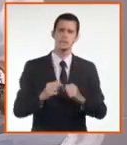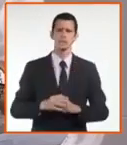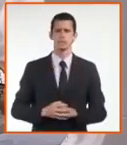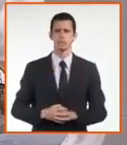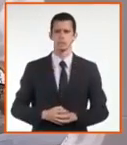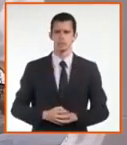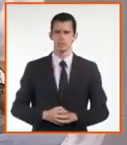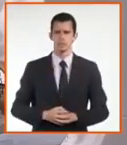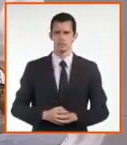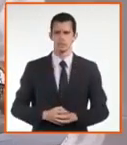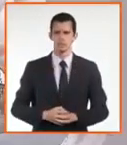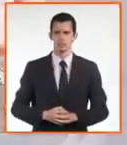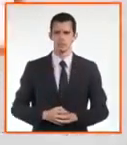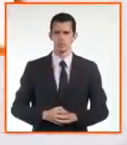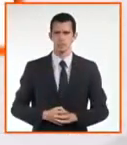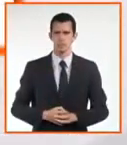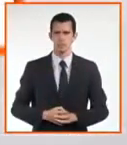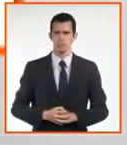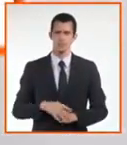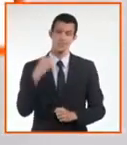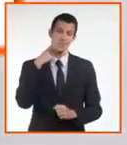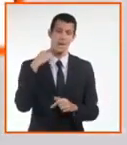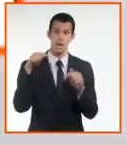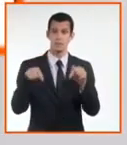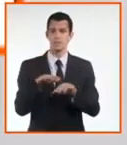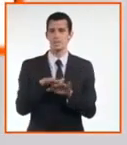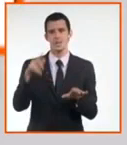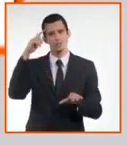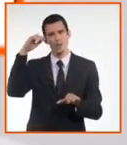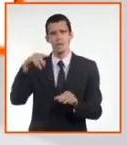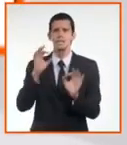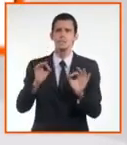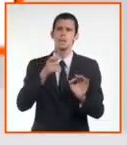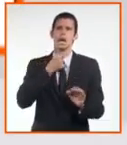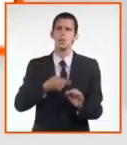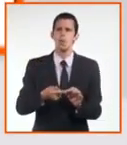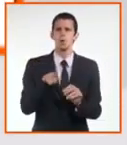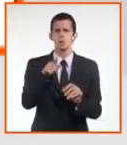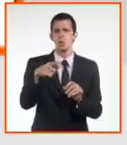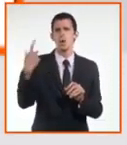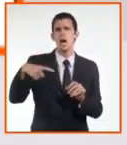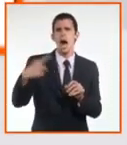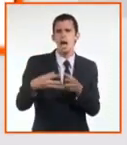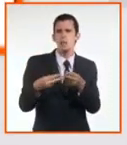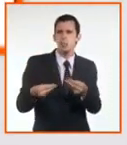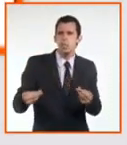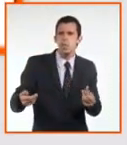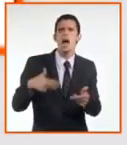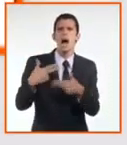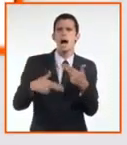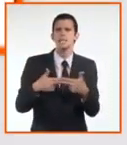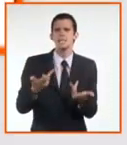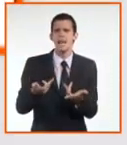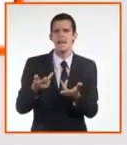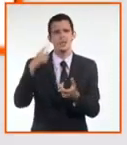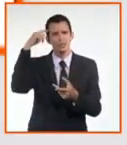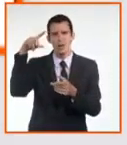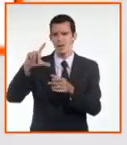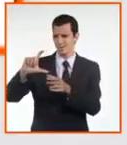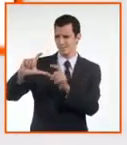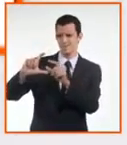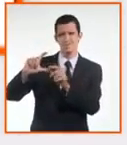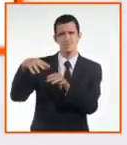año ya sustituimos las sales de hidratación oral que si bien no es un medicamento nuevo porque nosotros lo producíamos los